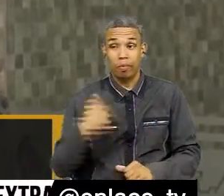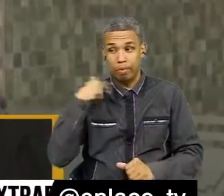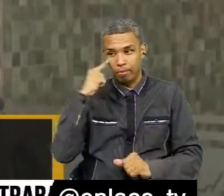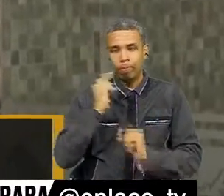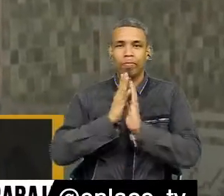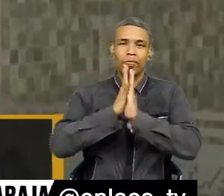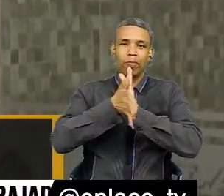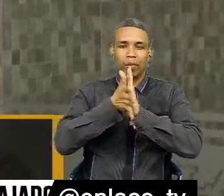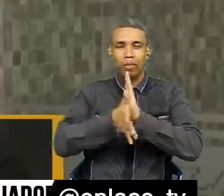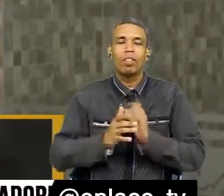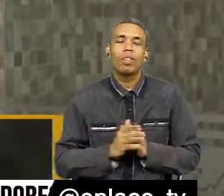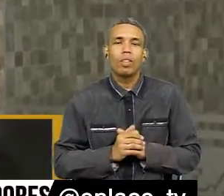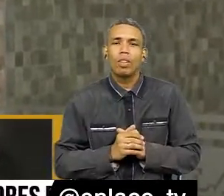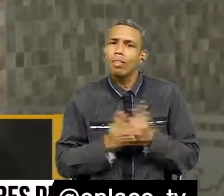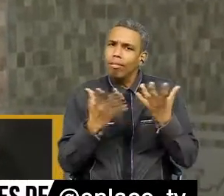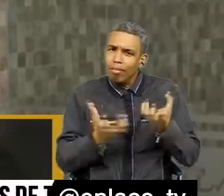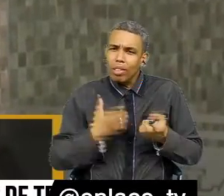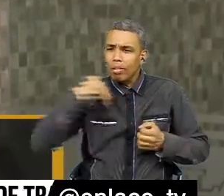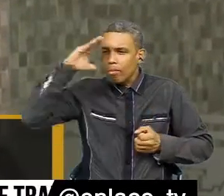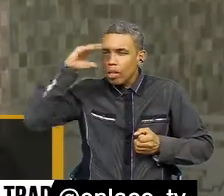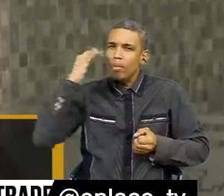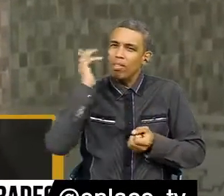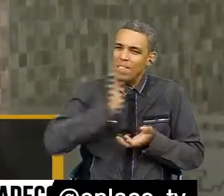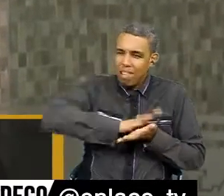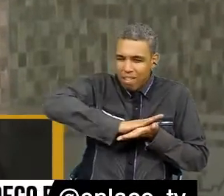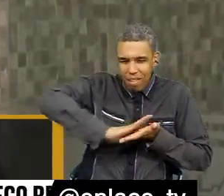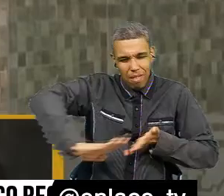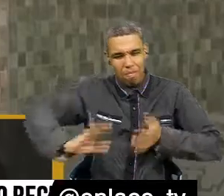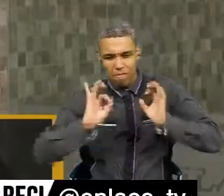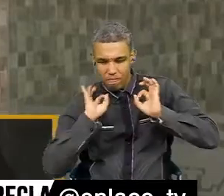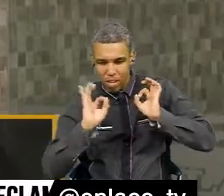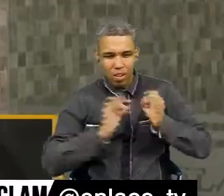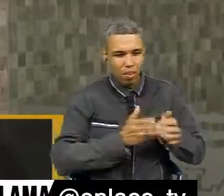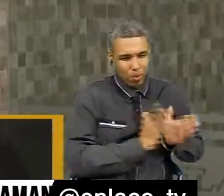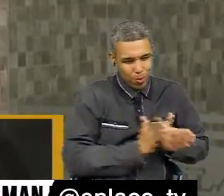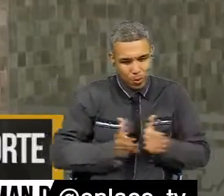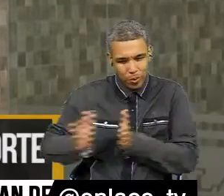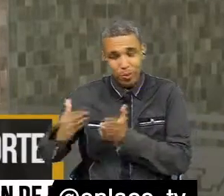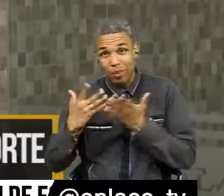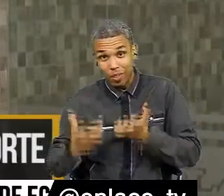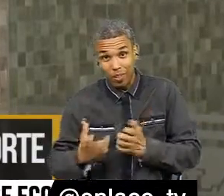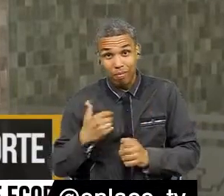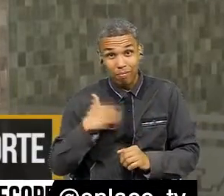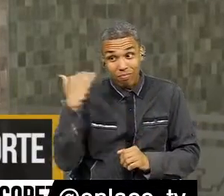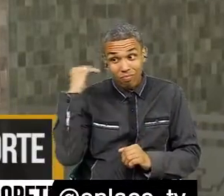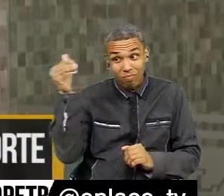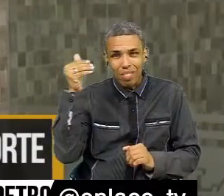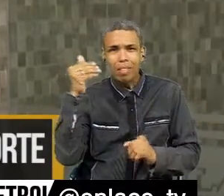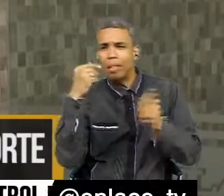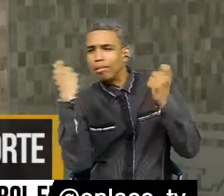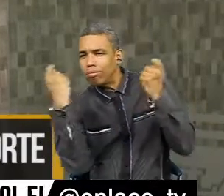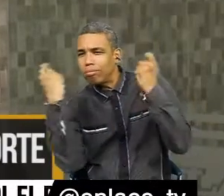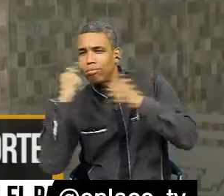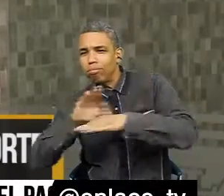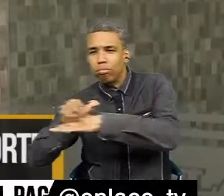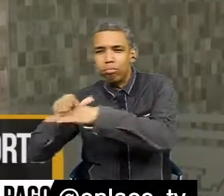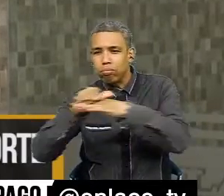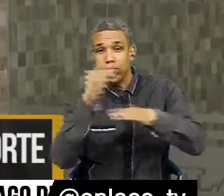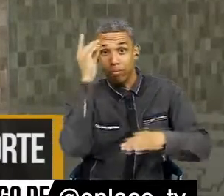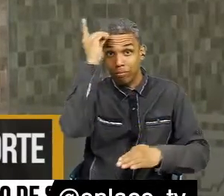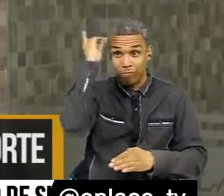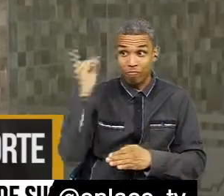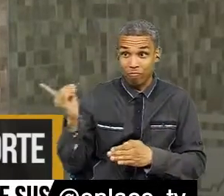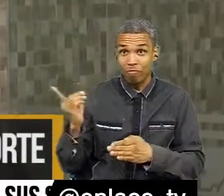Barranca Bermeja Limpia, Segura y en Paz, se vienen realizando actividades en diferentes barrios y comunas del municipio